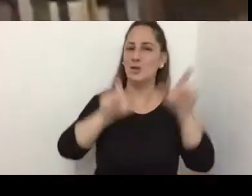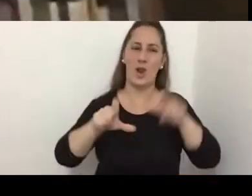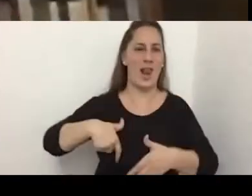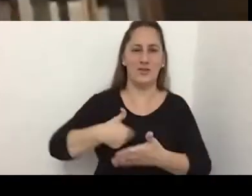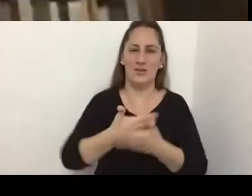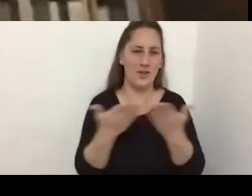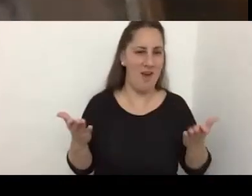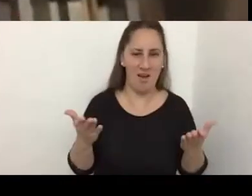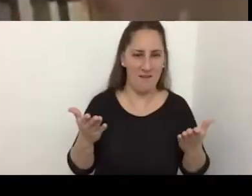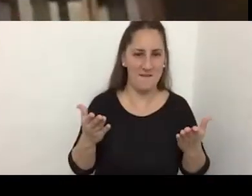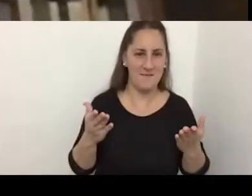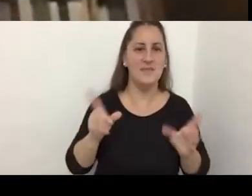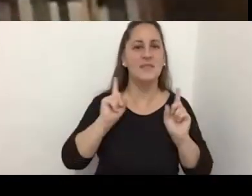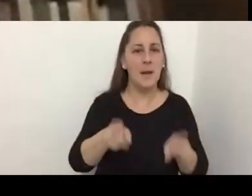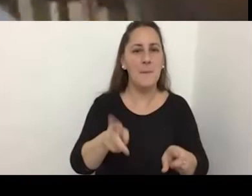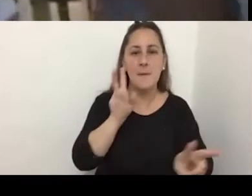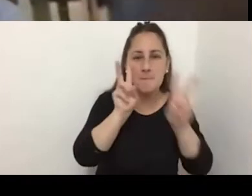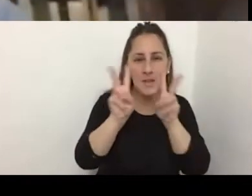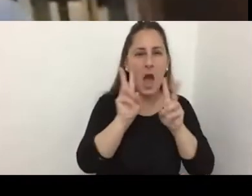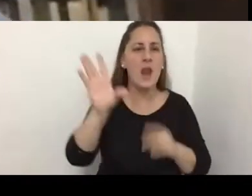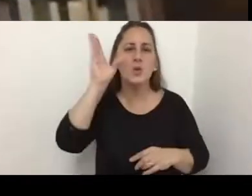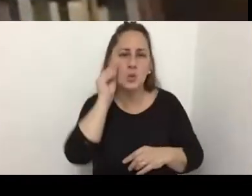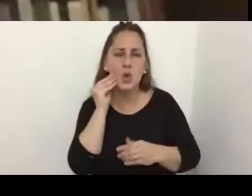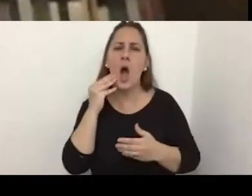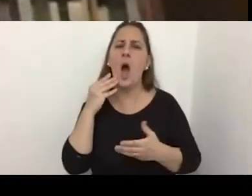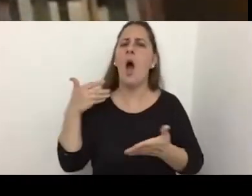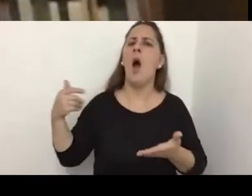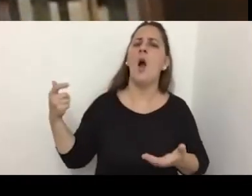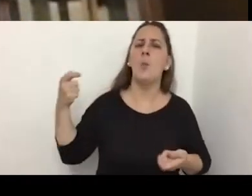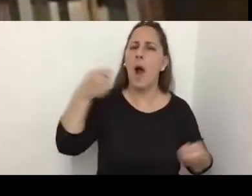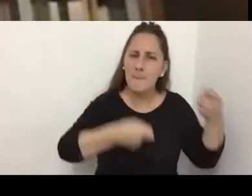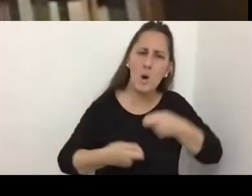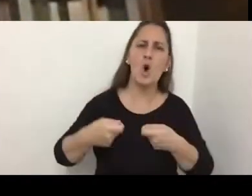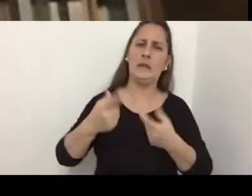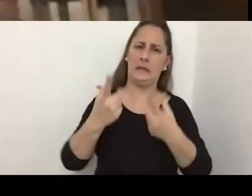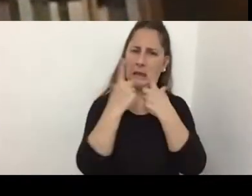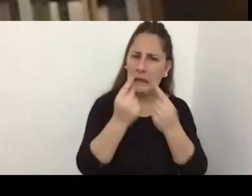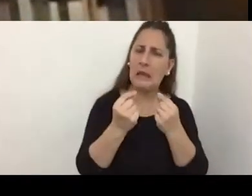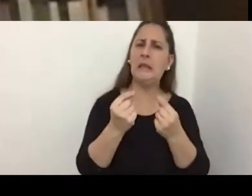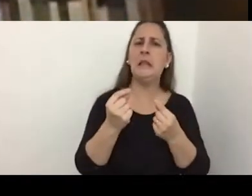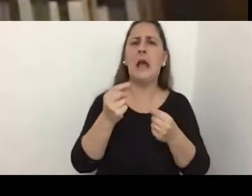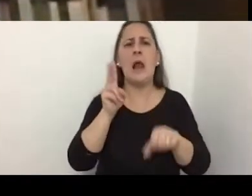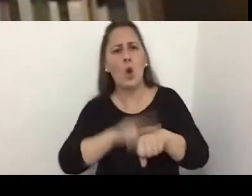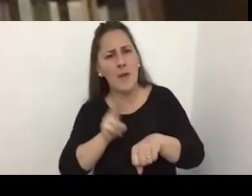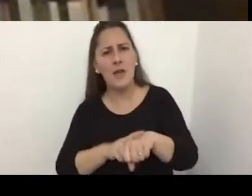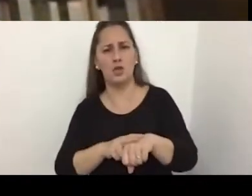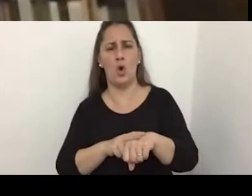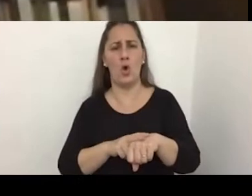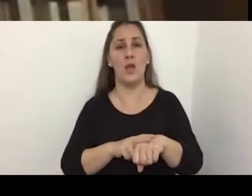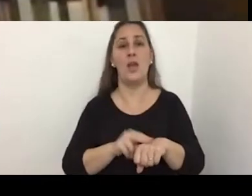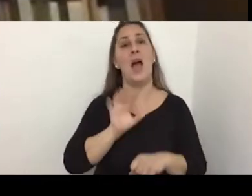escuchar sus aportes, sus críticas, sus observaciones, sus sugerencias. Y así hicimos 4